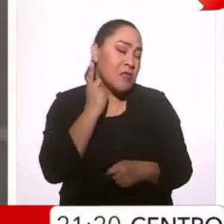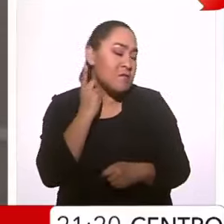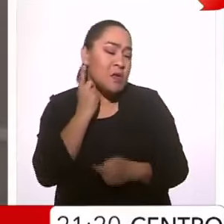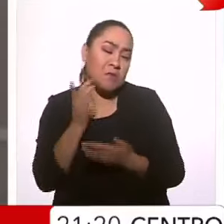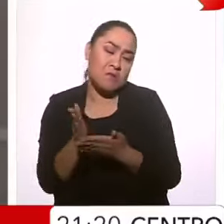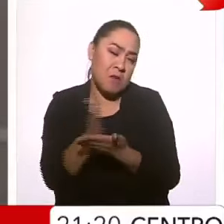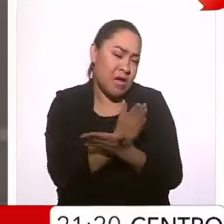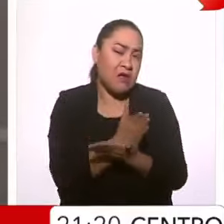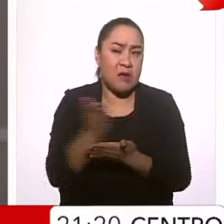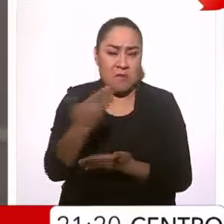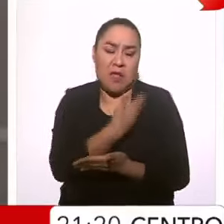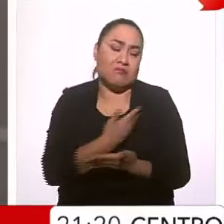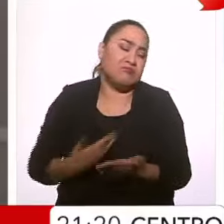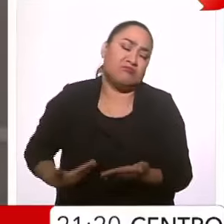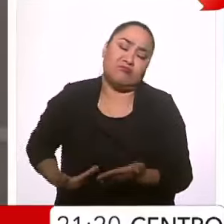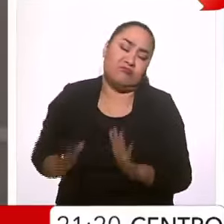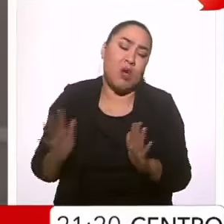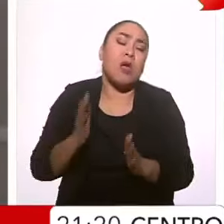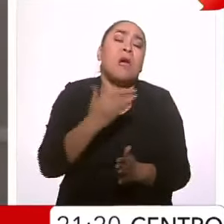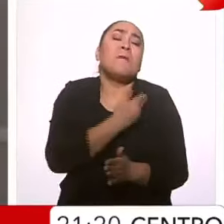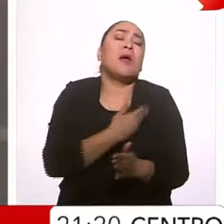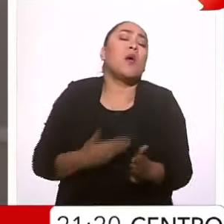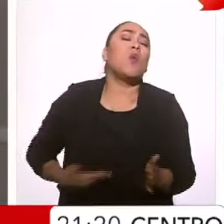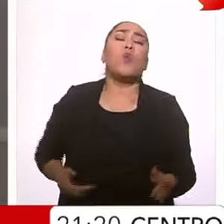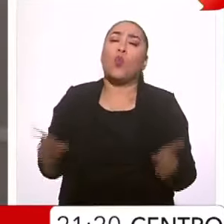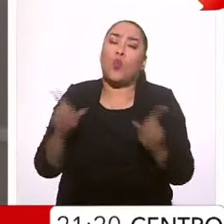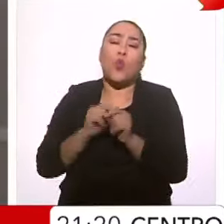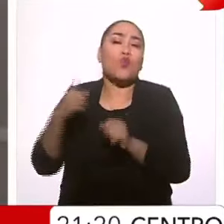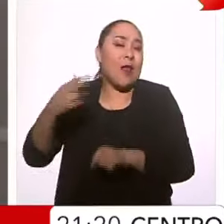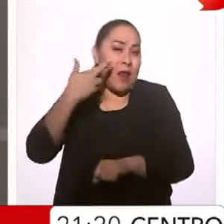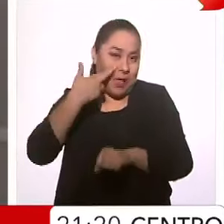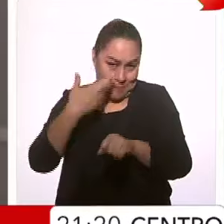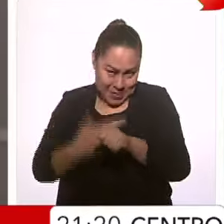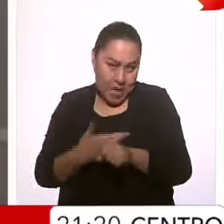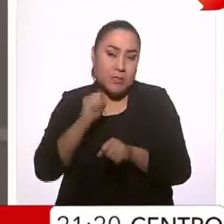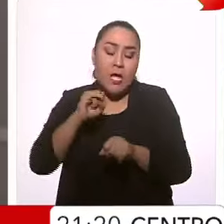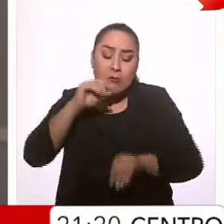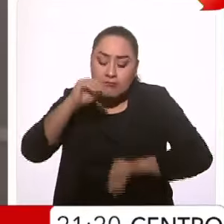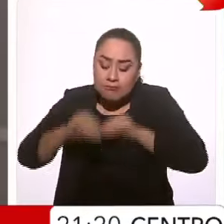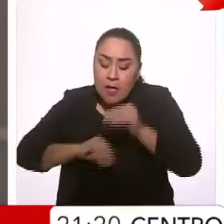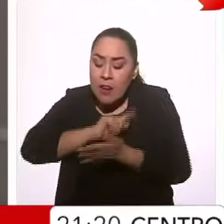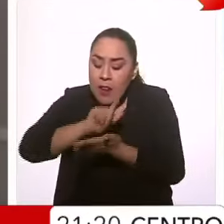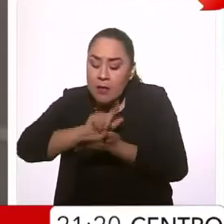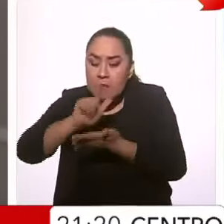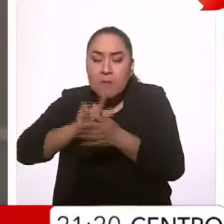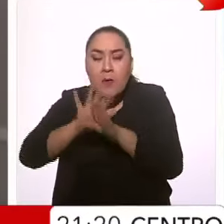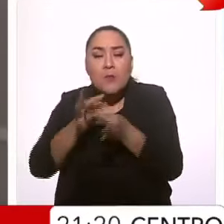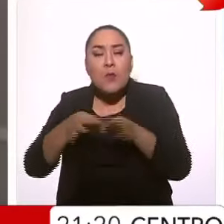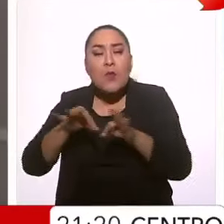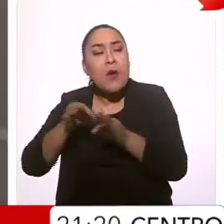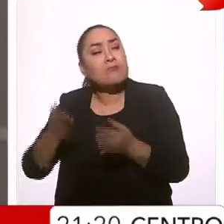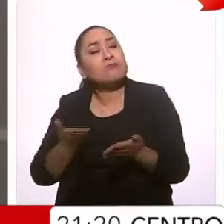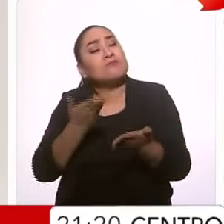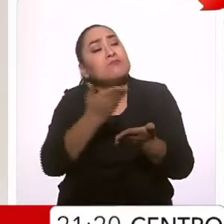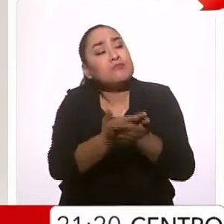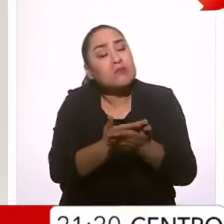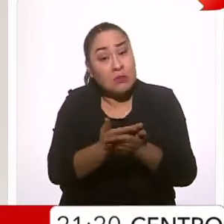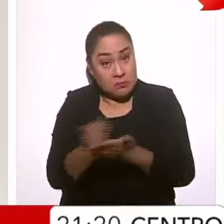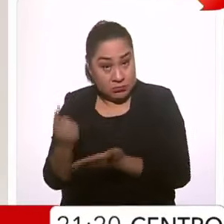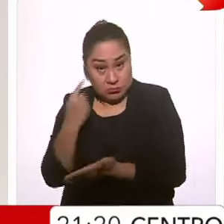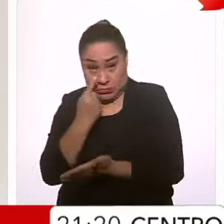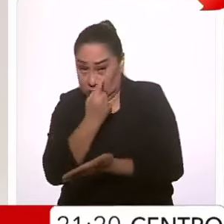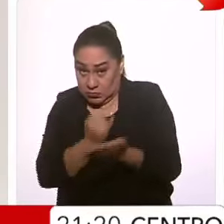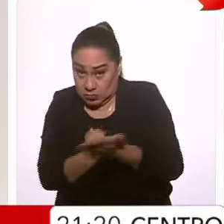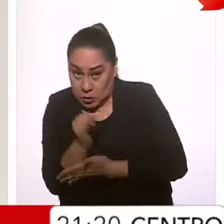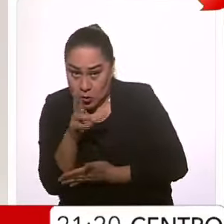nada que ver el presidente. El presidente ejecuta una de sus facultades, presenta iniciativas prioritarias, pero él no las va a decidir. Las va a decidir